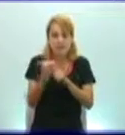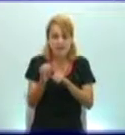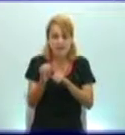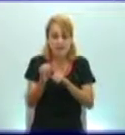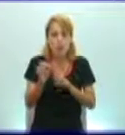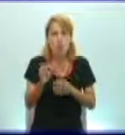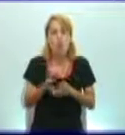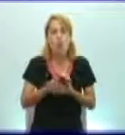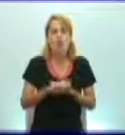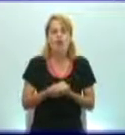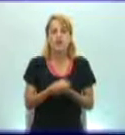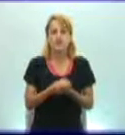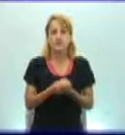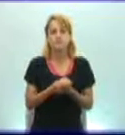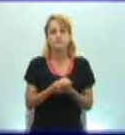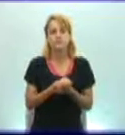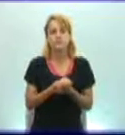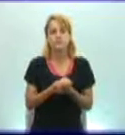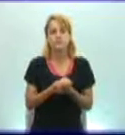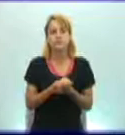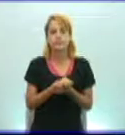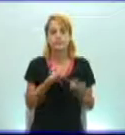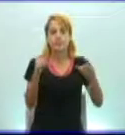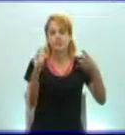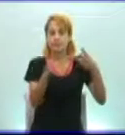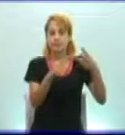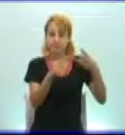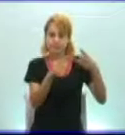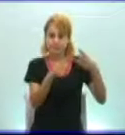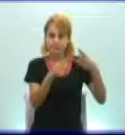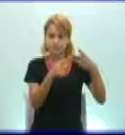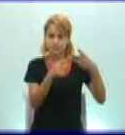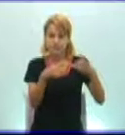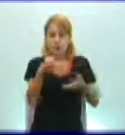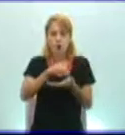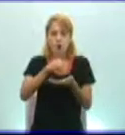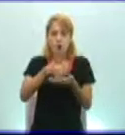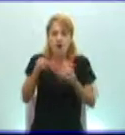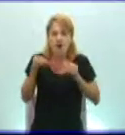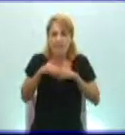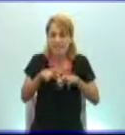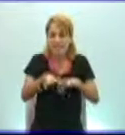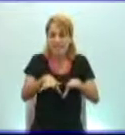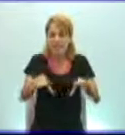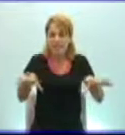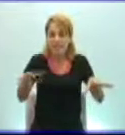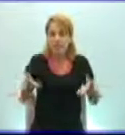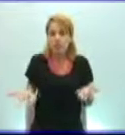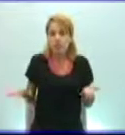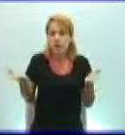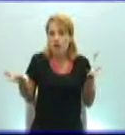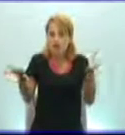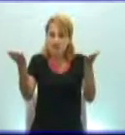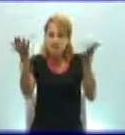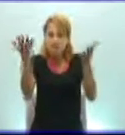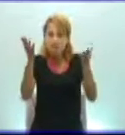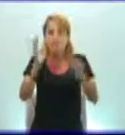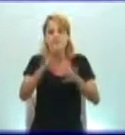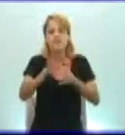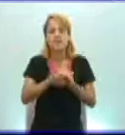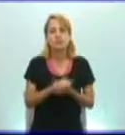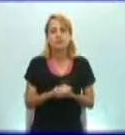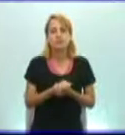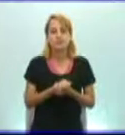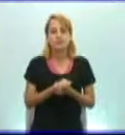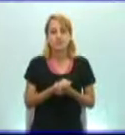origen a nuevas células. La zona de alargamiento o crecimiento, que es aquella que contribuye al crecimiento